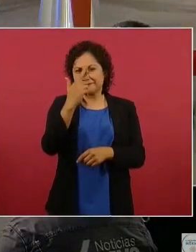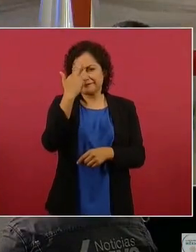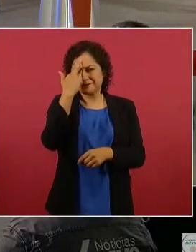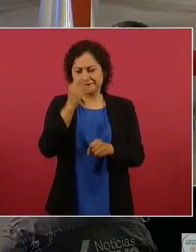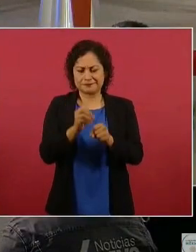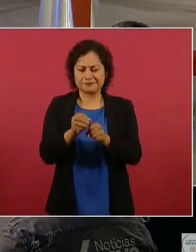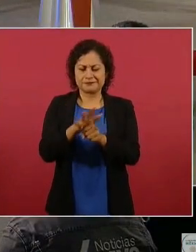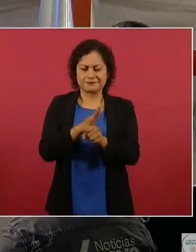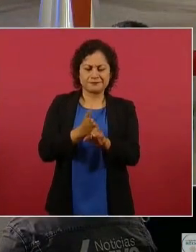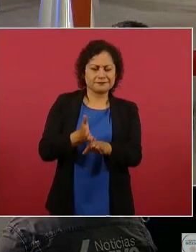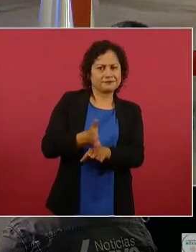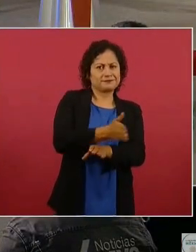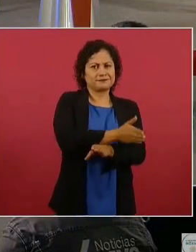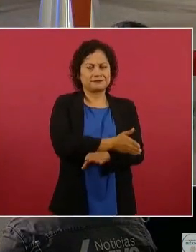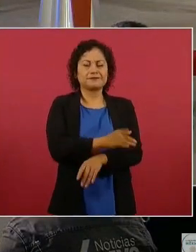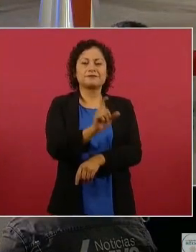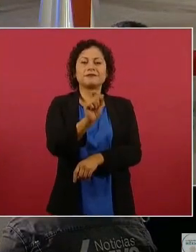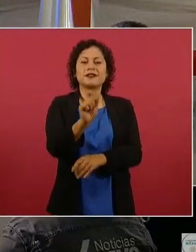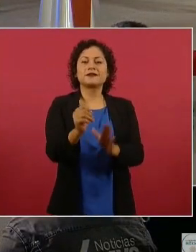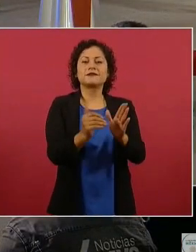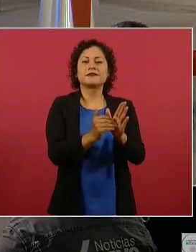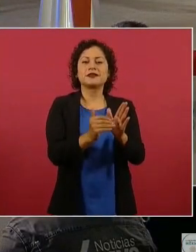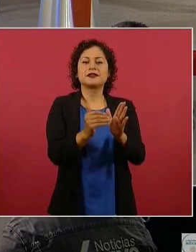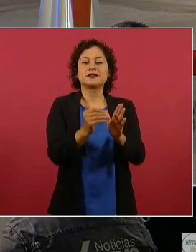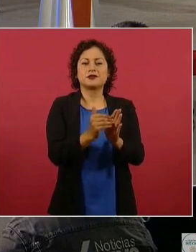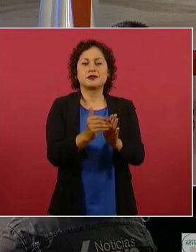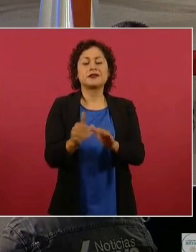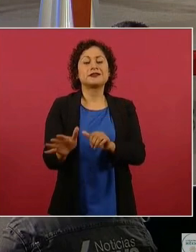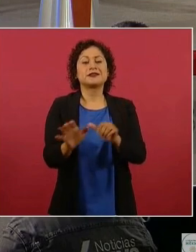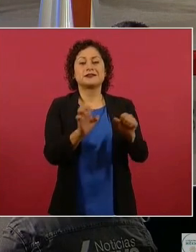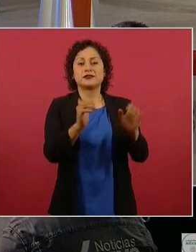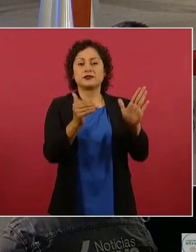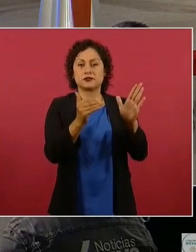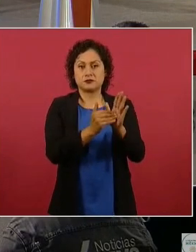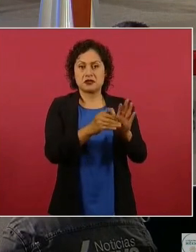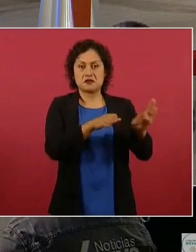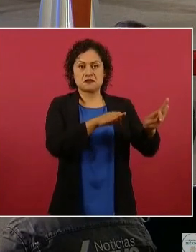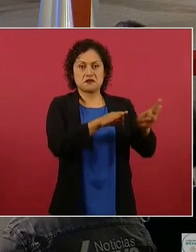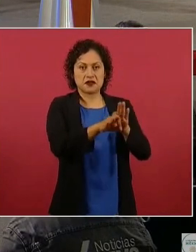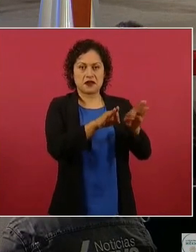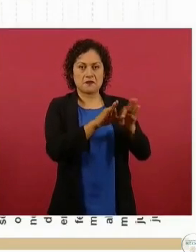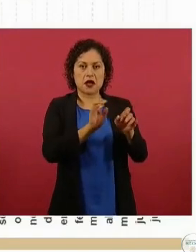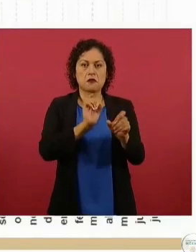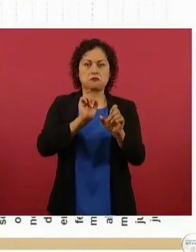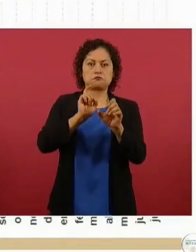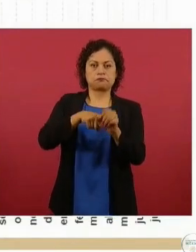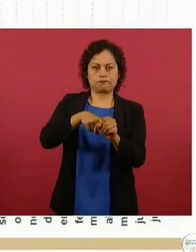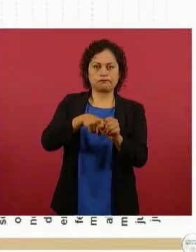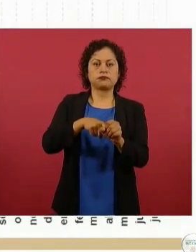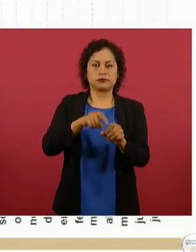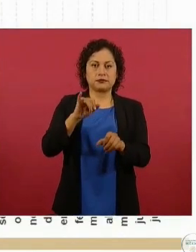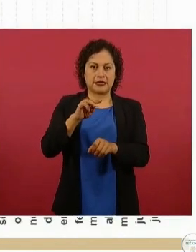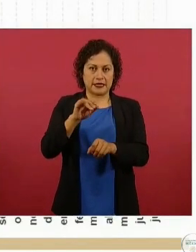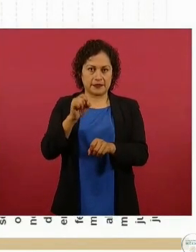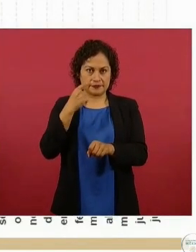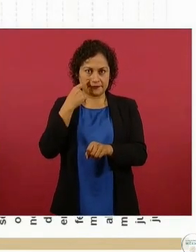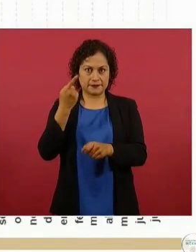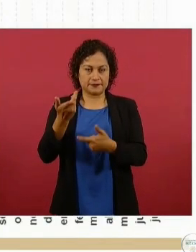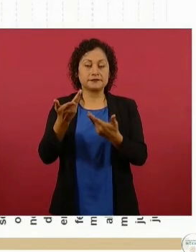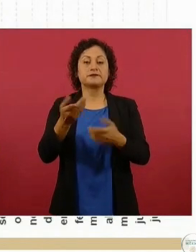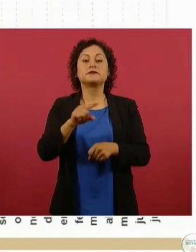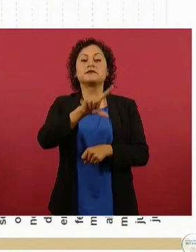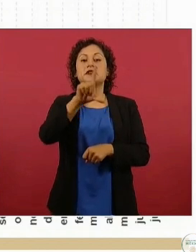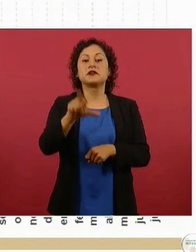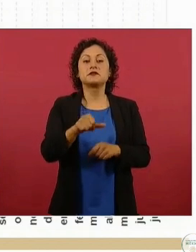se contaban con 20.600.000 puestos de trabajo registrados en el Seguro Social. Después vino una caída y